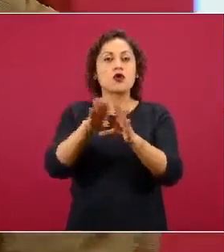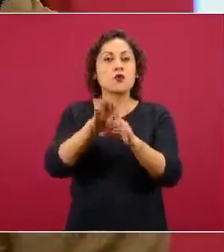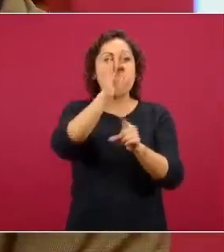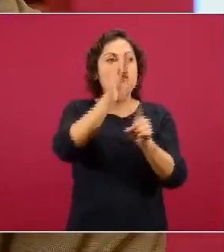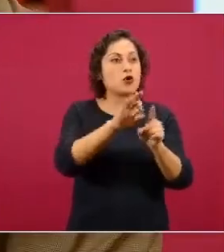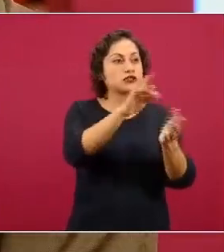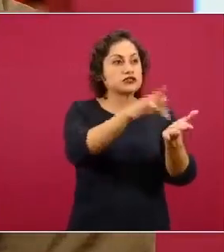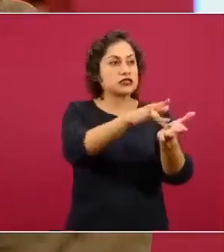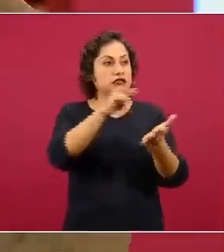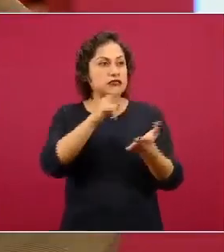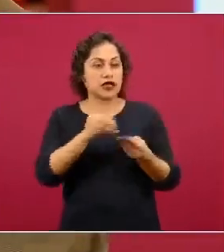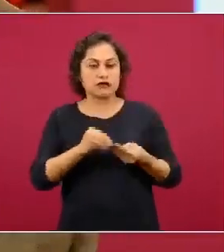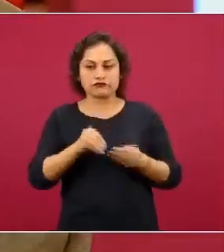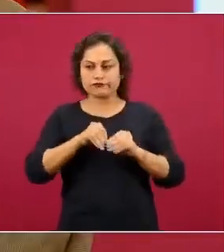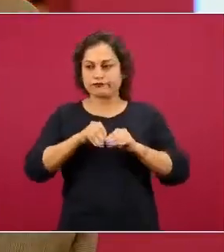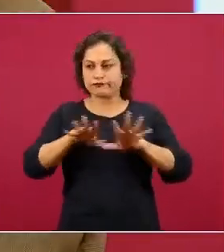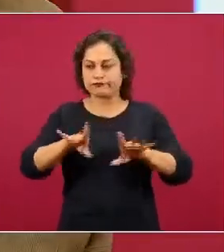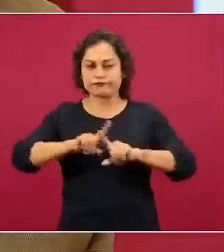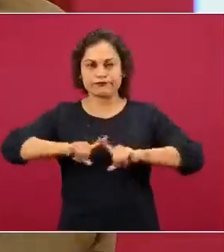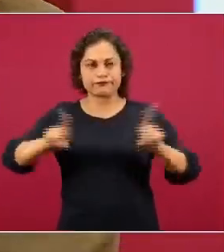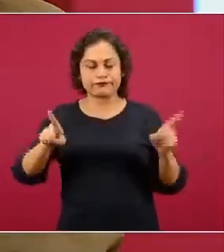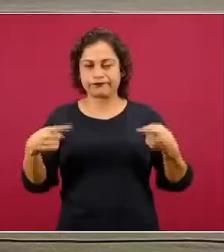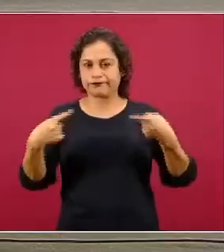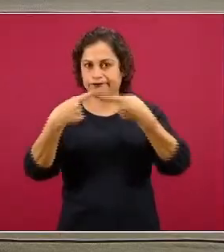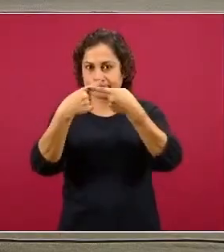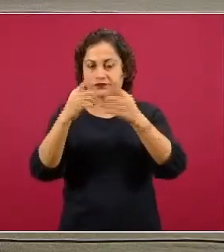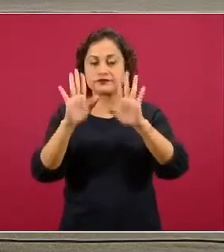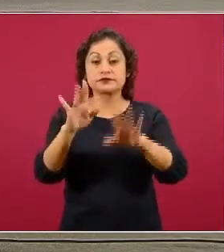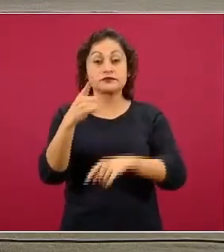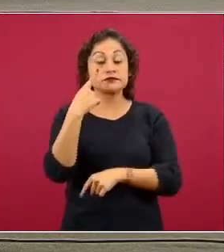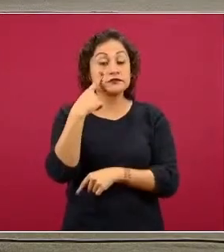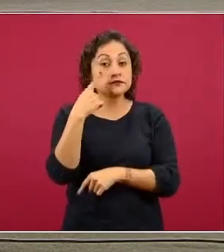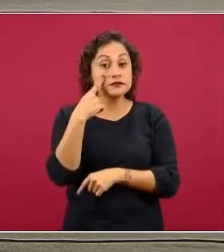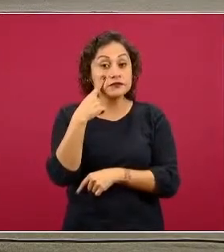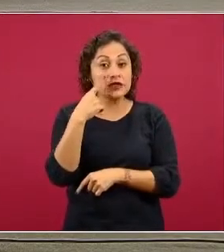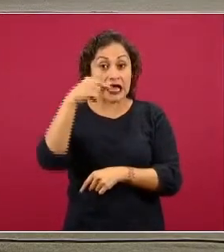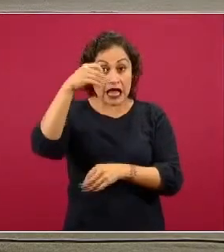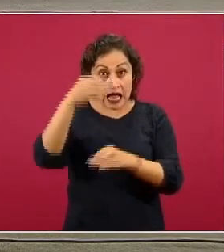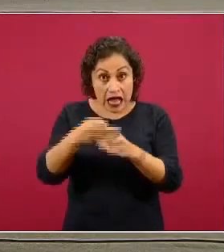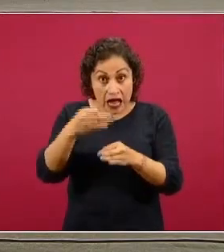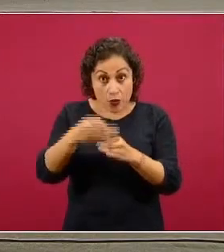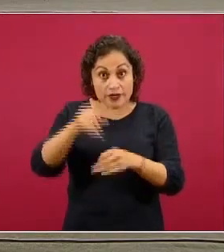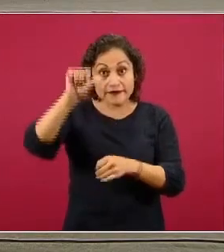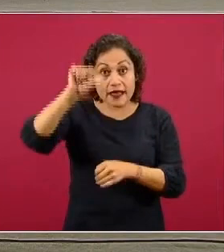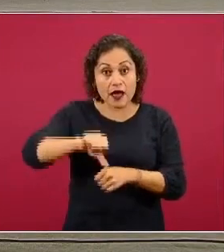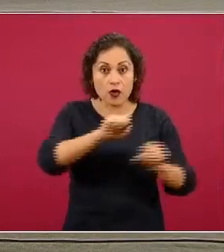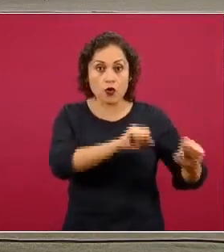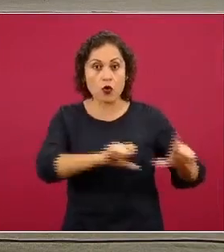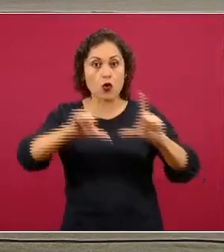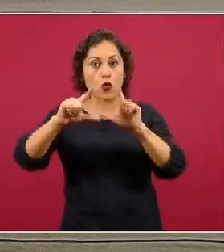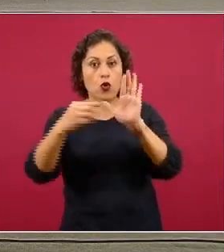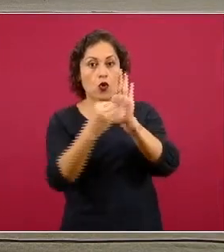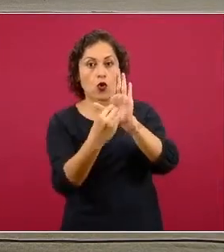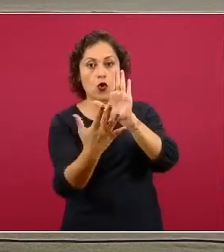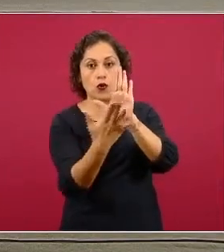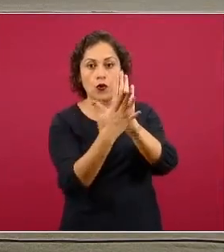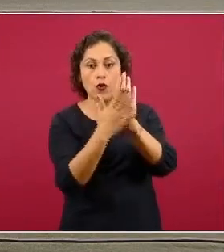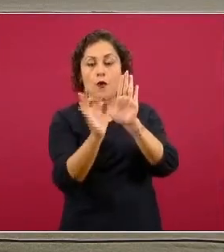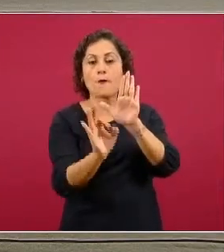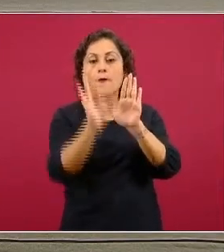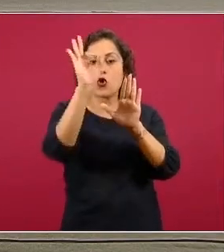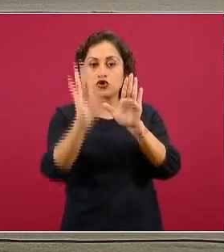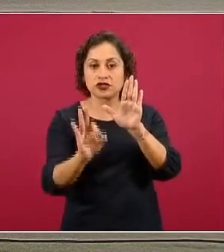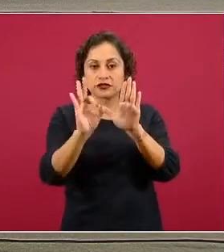lo interpretan como otra cosa, ¿no? Entonces, ¿qué es lo que estamos reportando hoy? Nada más para ser precisos, y si no lo